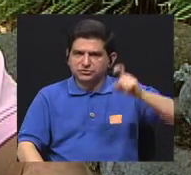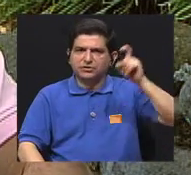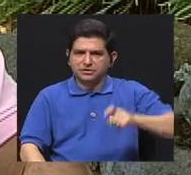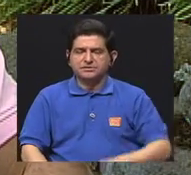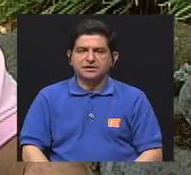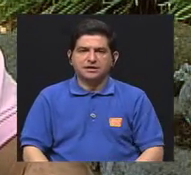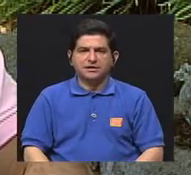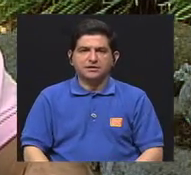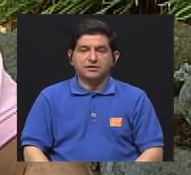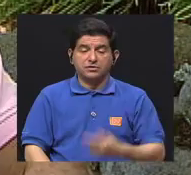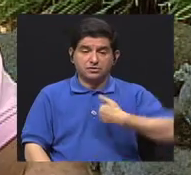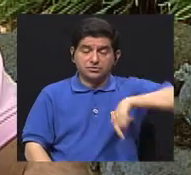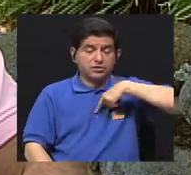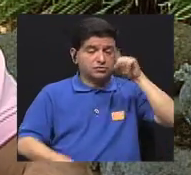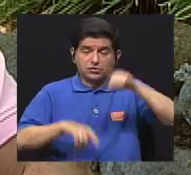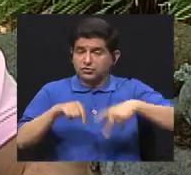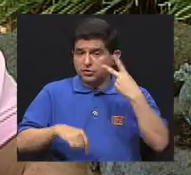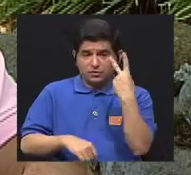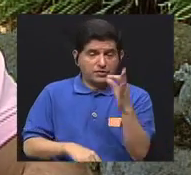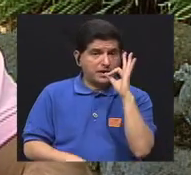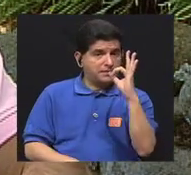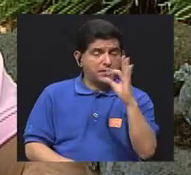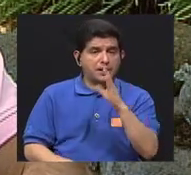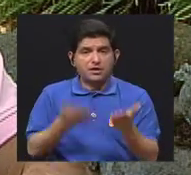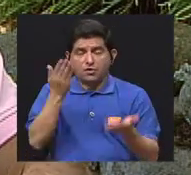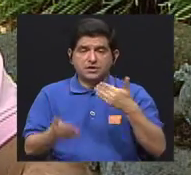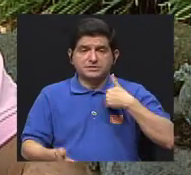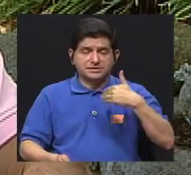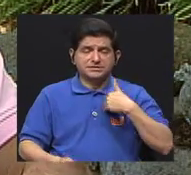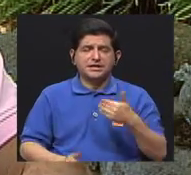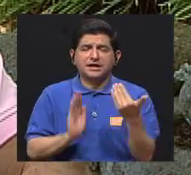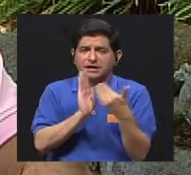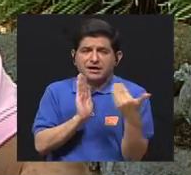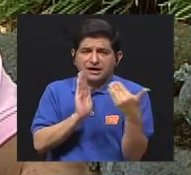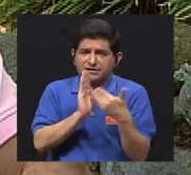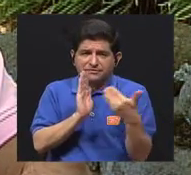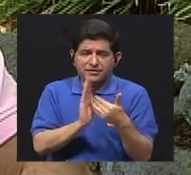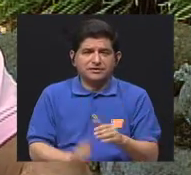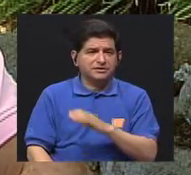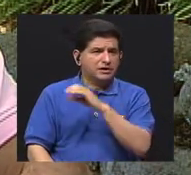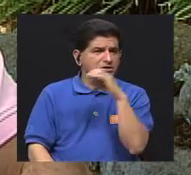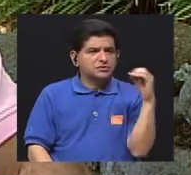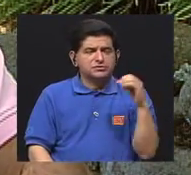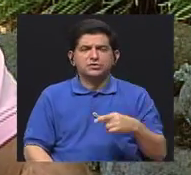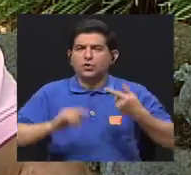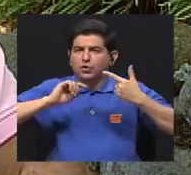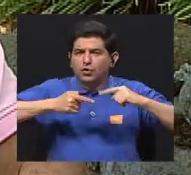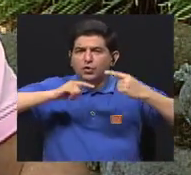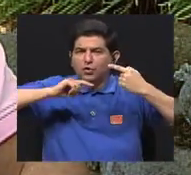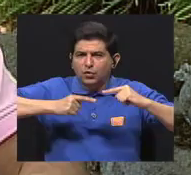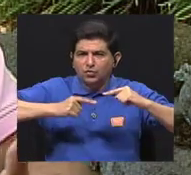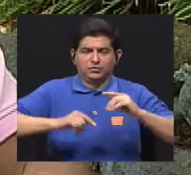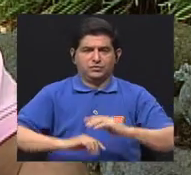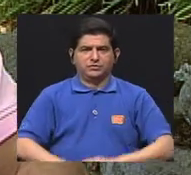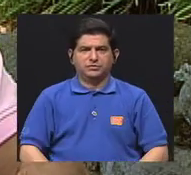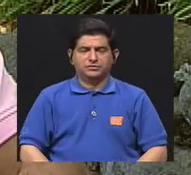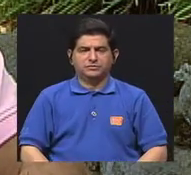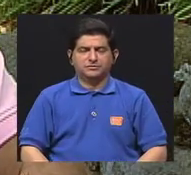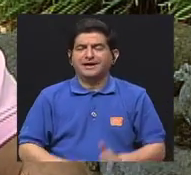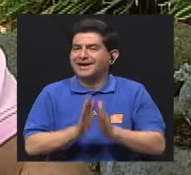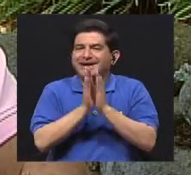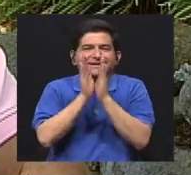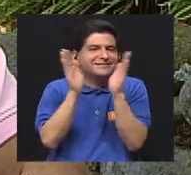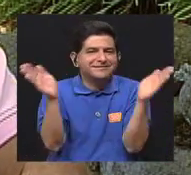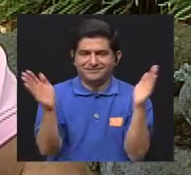sea cuando no podemos ver bien, sea cuando tenemos algún tipo de molestia, algún tipo de dolor. En fin, en términos